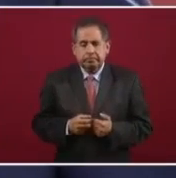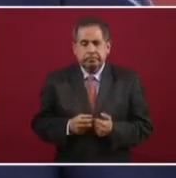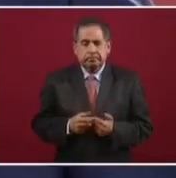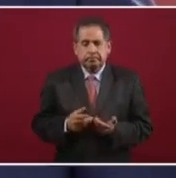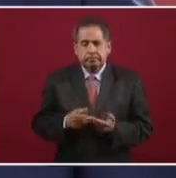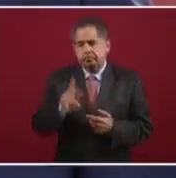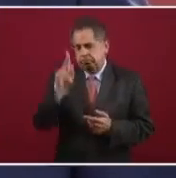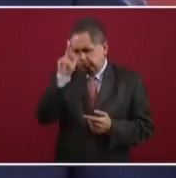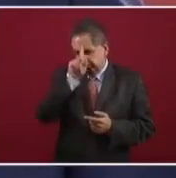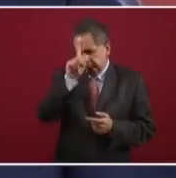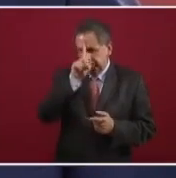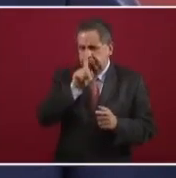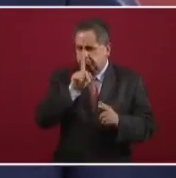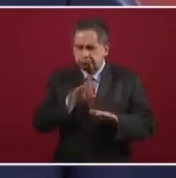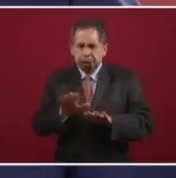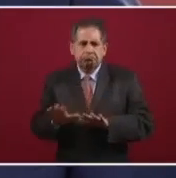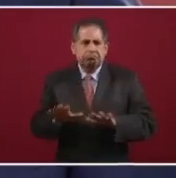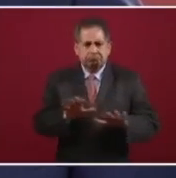prudente,